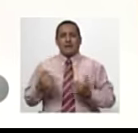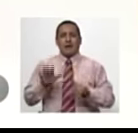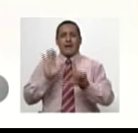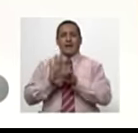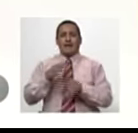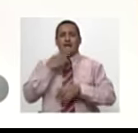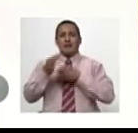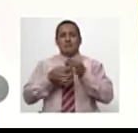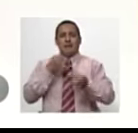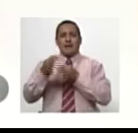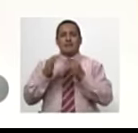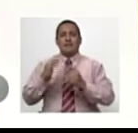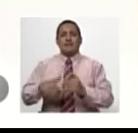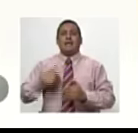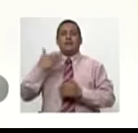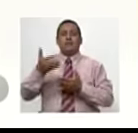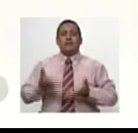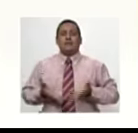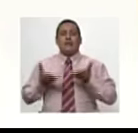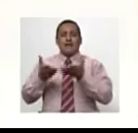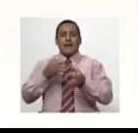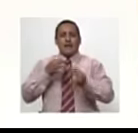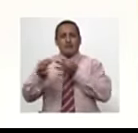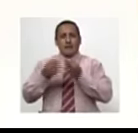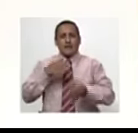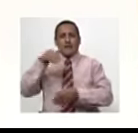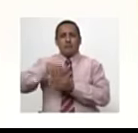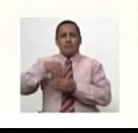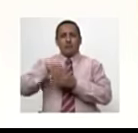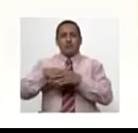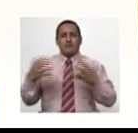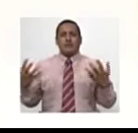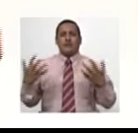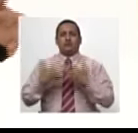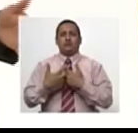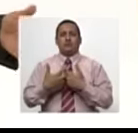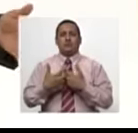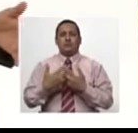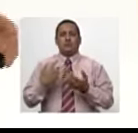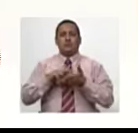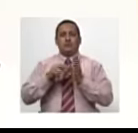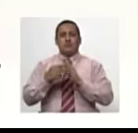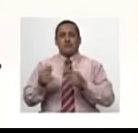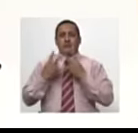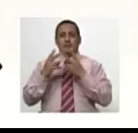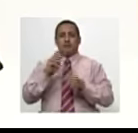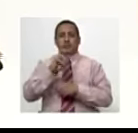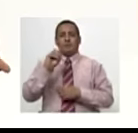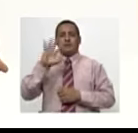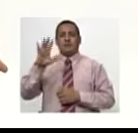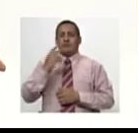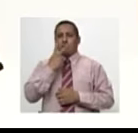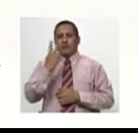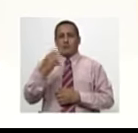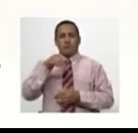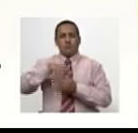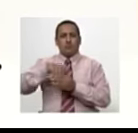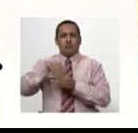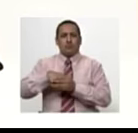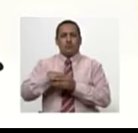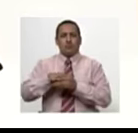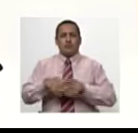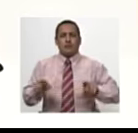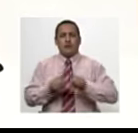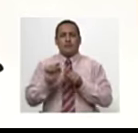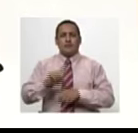ley decía, luego se darán referéndums de integración regional. Lo que ocurrió fue que en el 2005 fuimos un referéndum